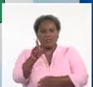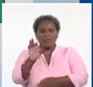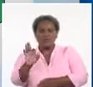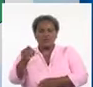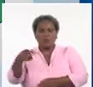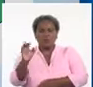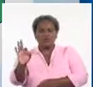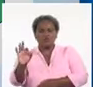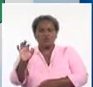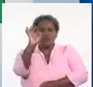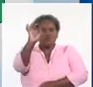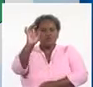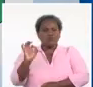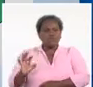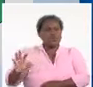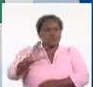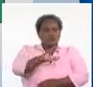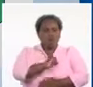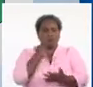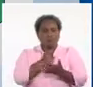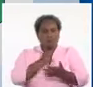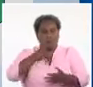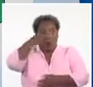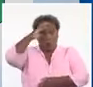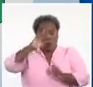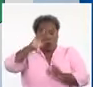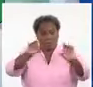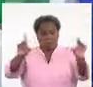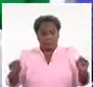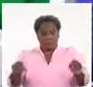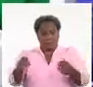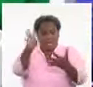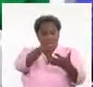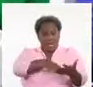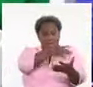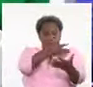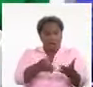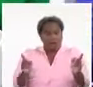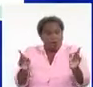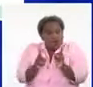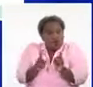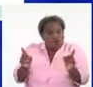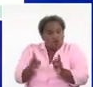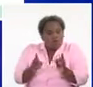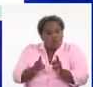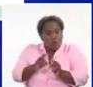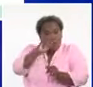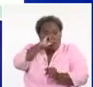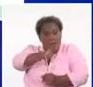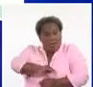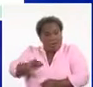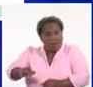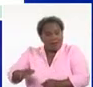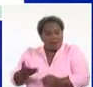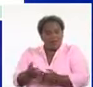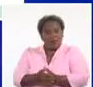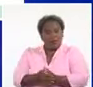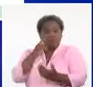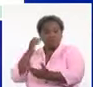de todos los diagnosticados. El gráfico que resume los casos pediátricos, ahí lo podemos